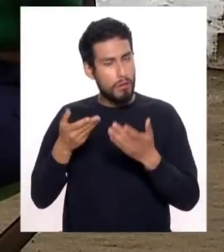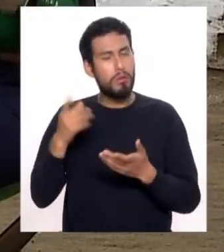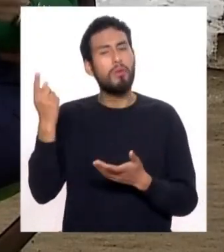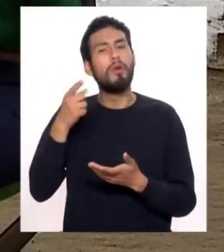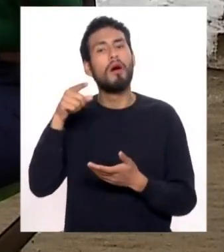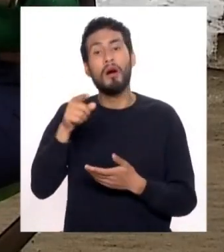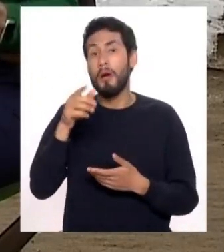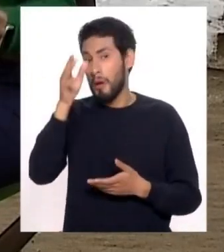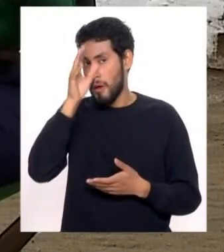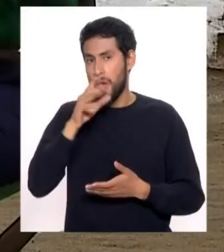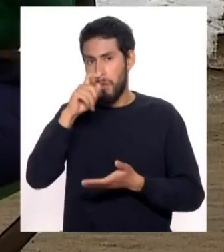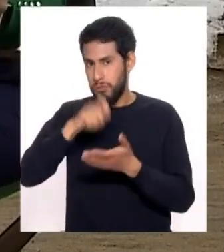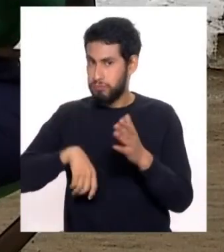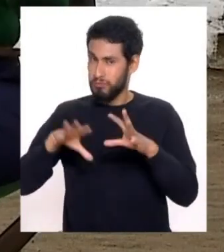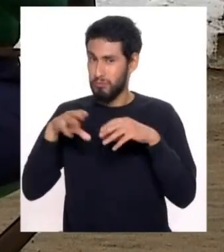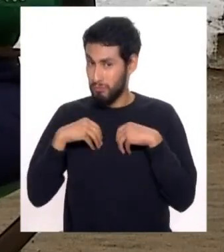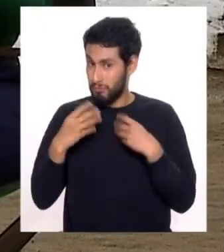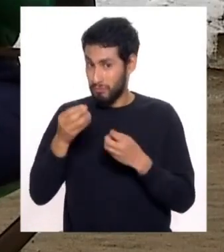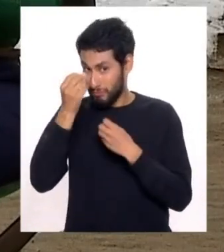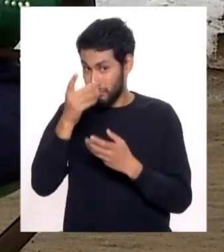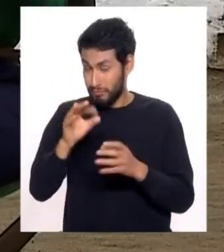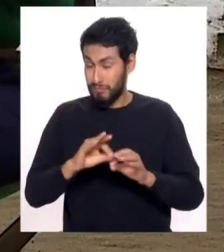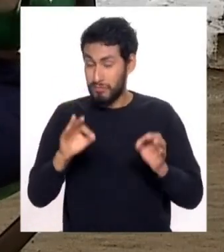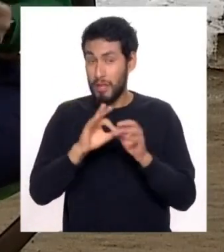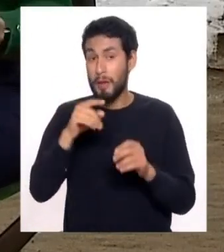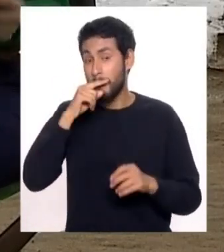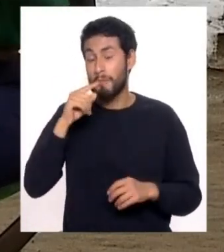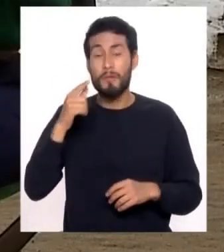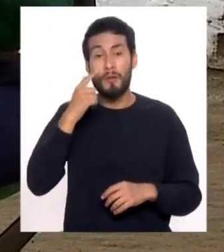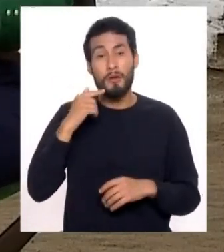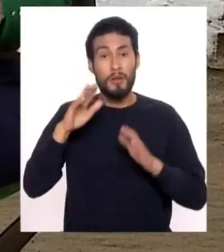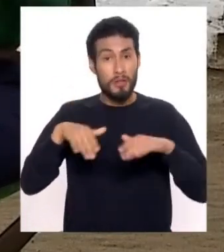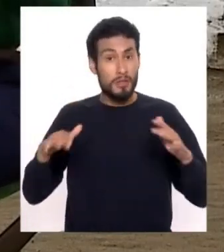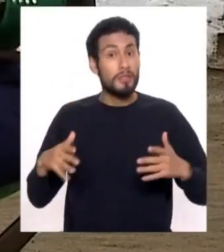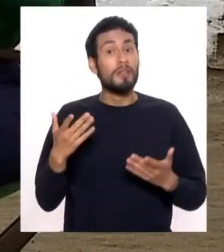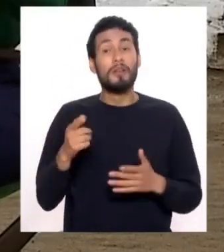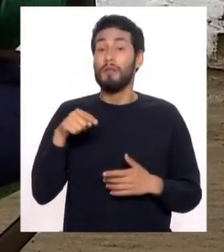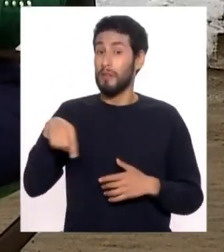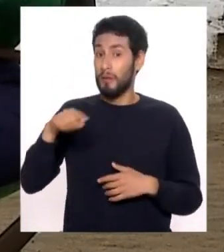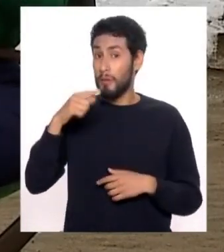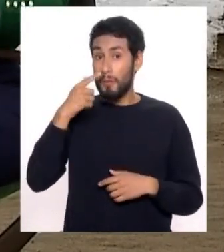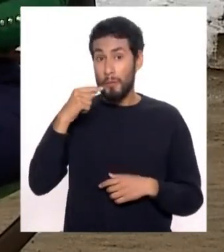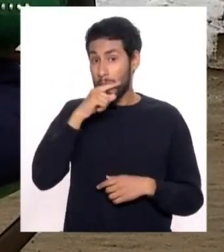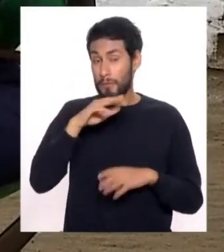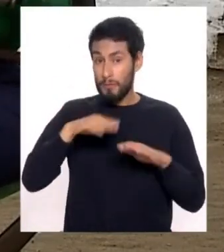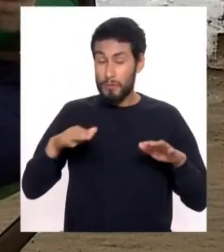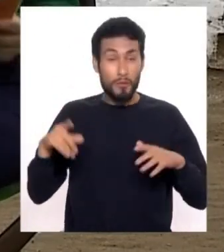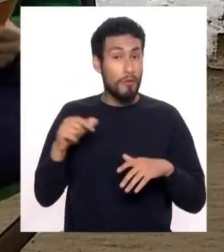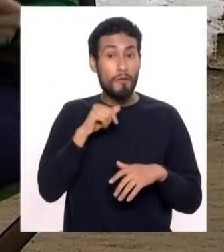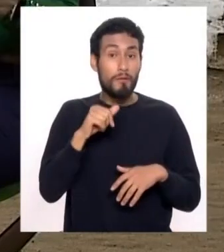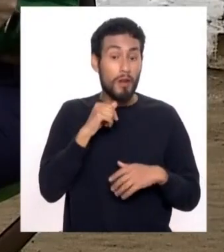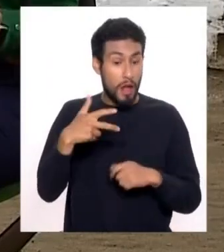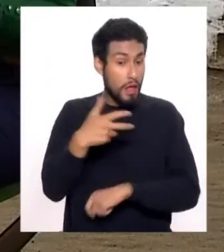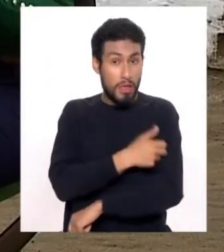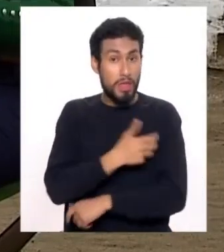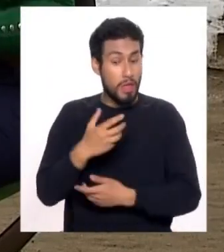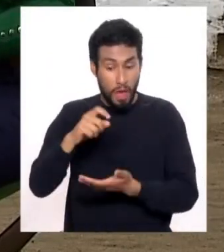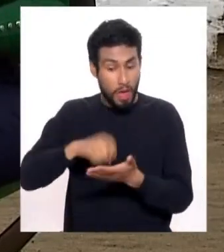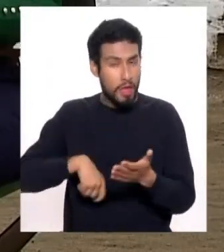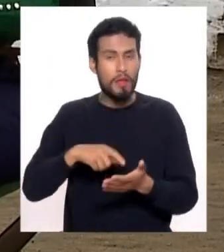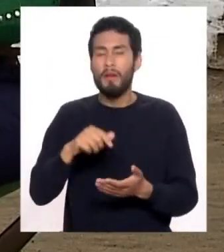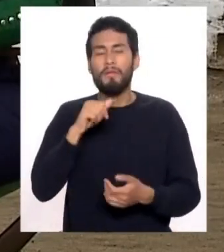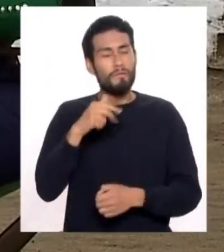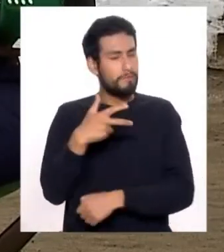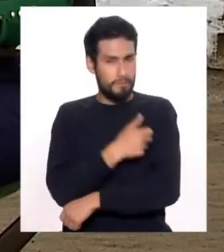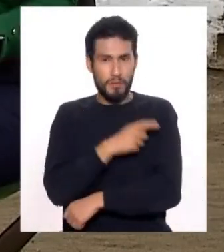firmando el consentimiento informado. Aclarar, el niño van a ir al colegio, y si el niño no tiene este consentimiento informado, no va a ser vacunado. Así que también aclarar